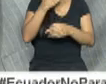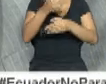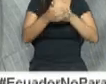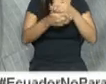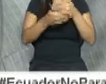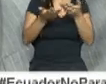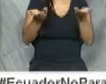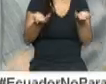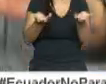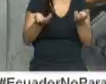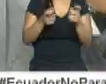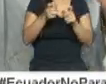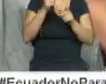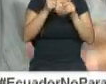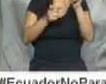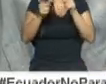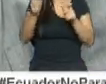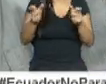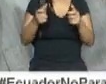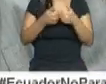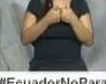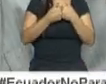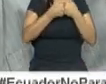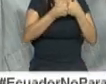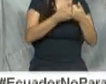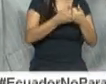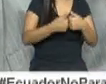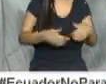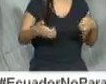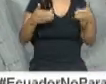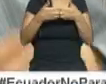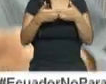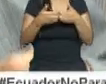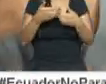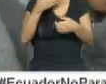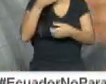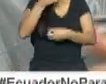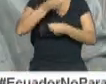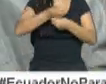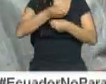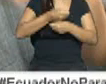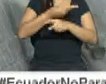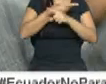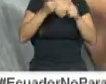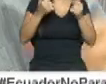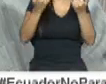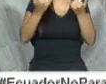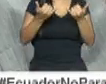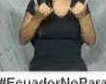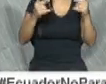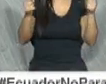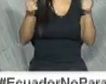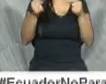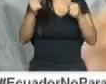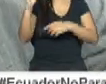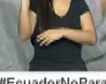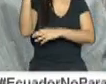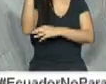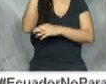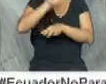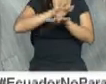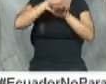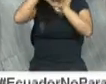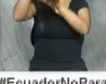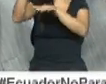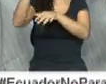como los Arruptán, comprendieron el tipo de conflicto que se iba a dar, se entrenaron para ese tipo de conflicto, la guerra en selva, ¿no es cierto? Tenemos una de